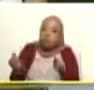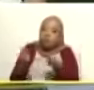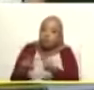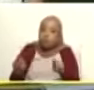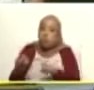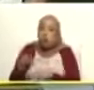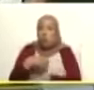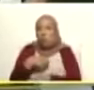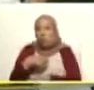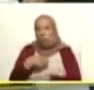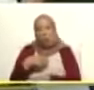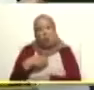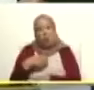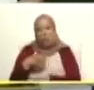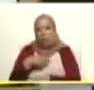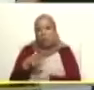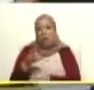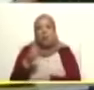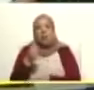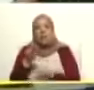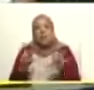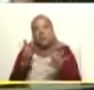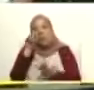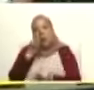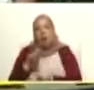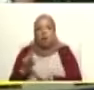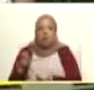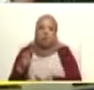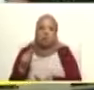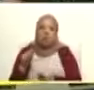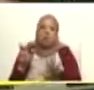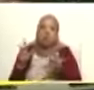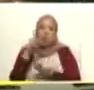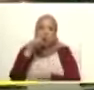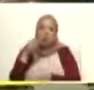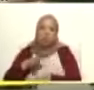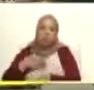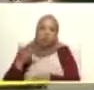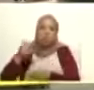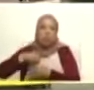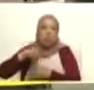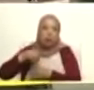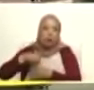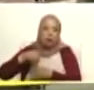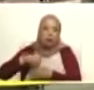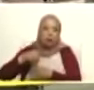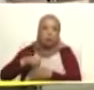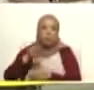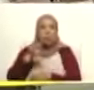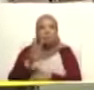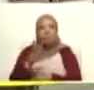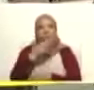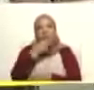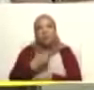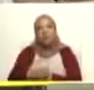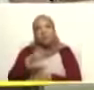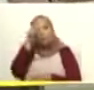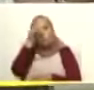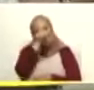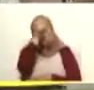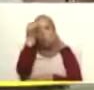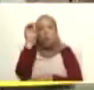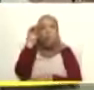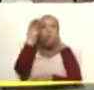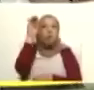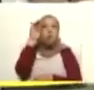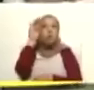edad, decirles que nosotros vamos a ejercer nuestro derecho al voto este domingo 3 de diciembre para garantizar su futuro.